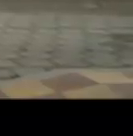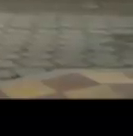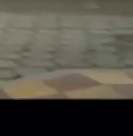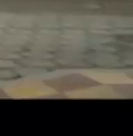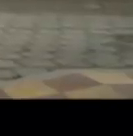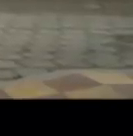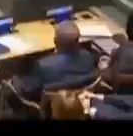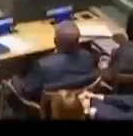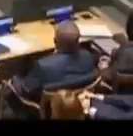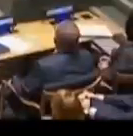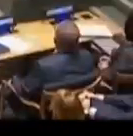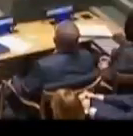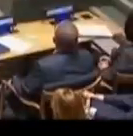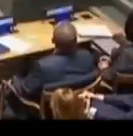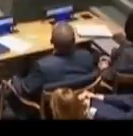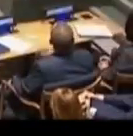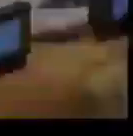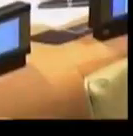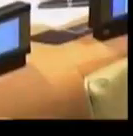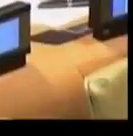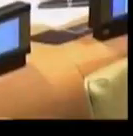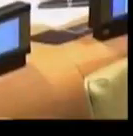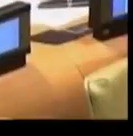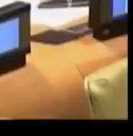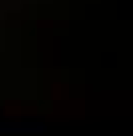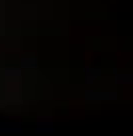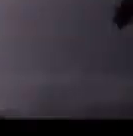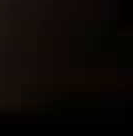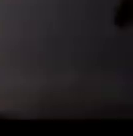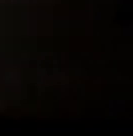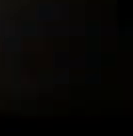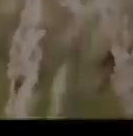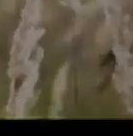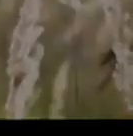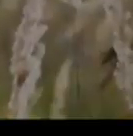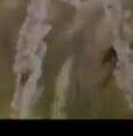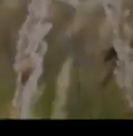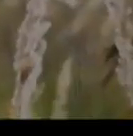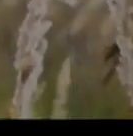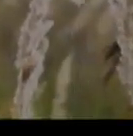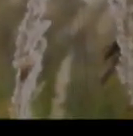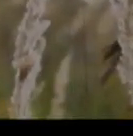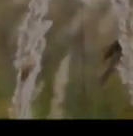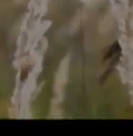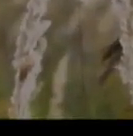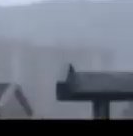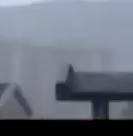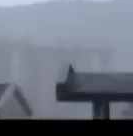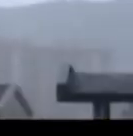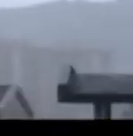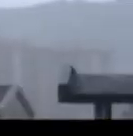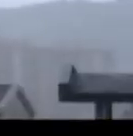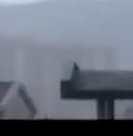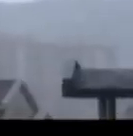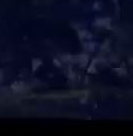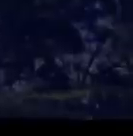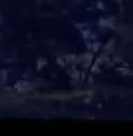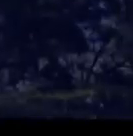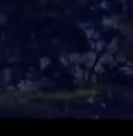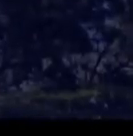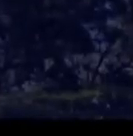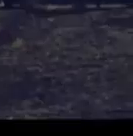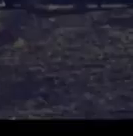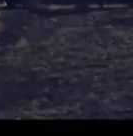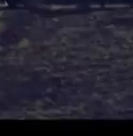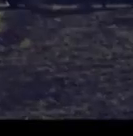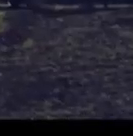sus dimensiones, la cooperación sur-sur, el cambio climático y protección del planeta son algunos de los temas de la